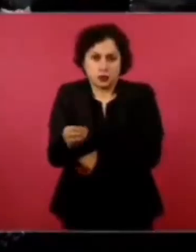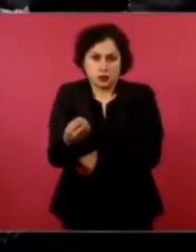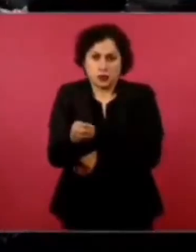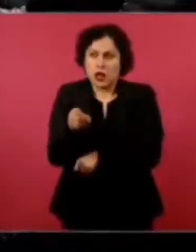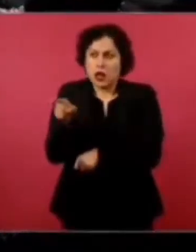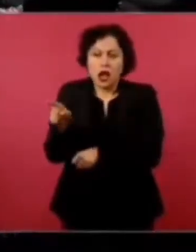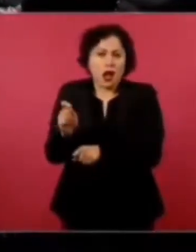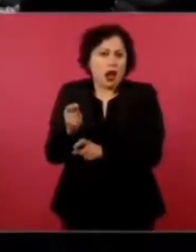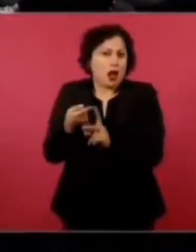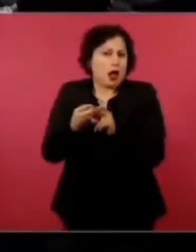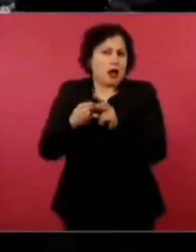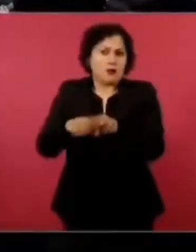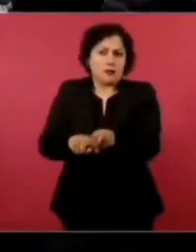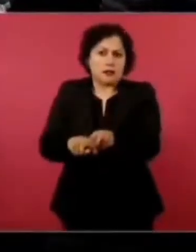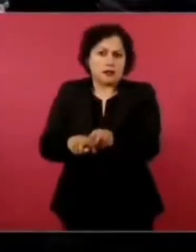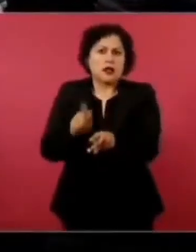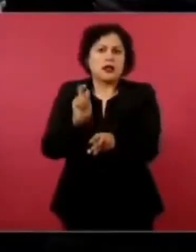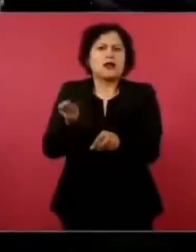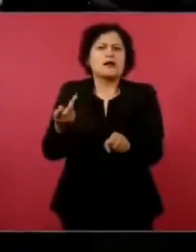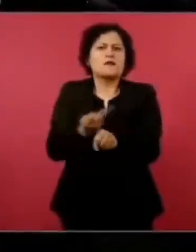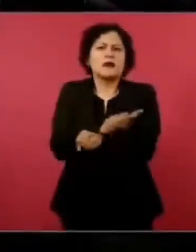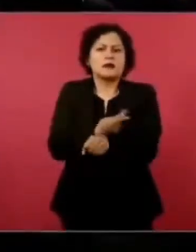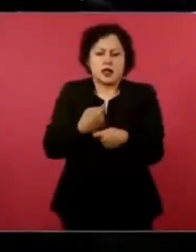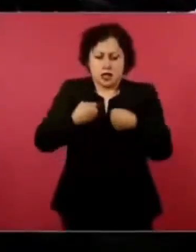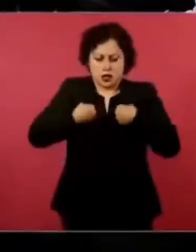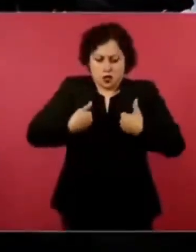paso a ser un ciudadano